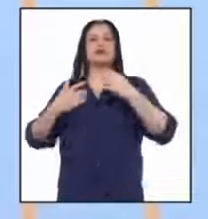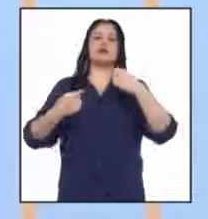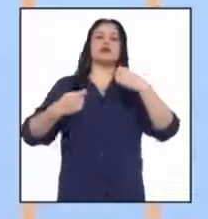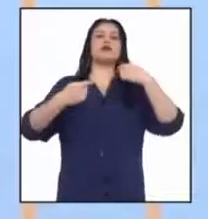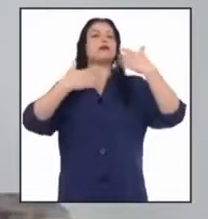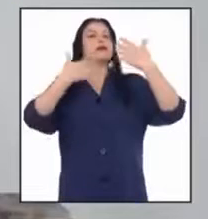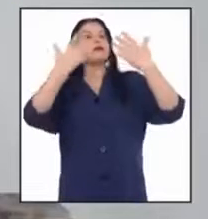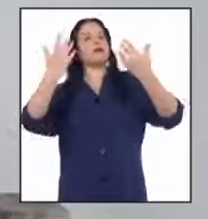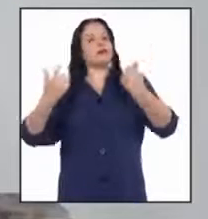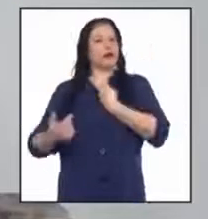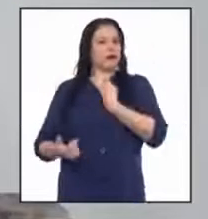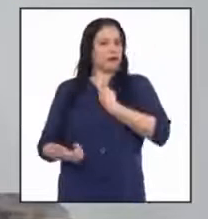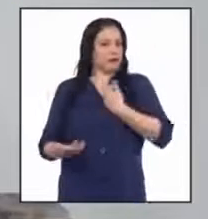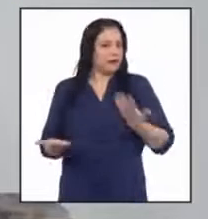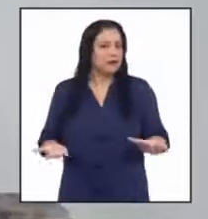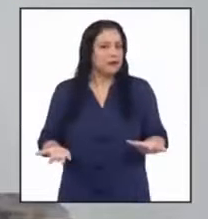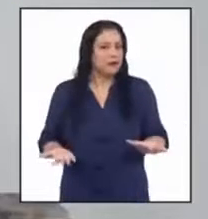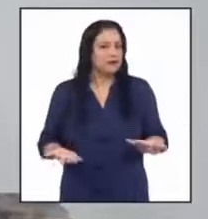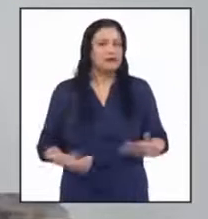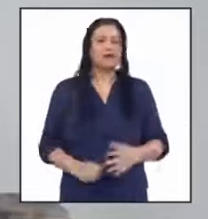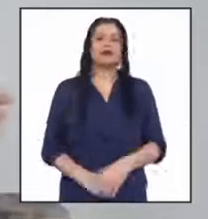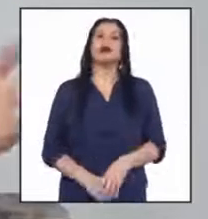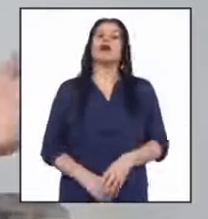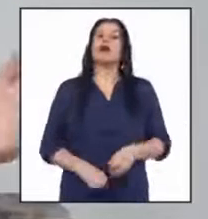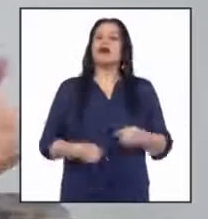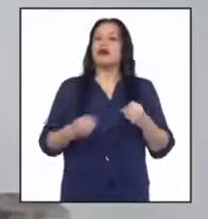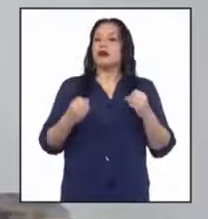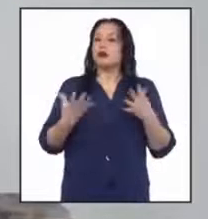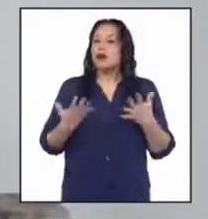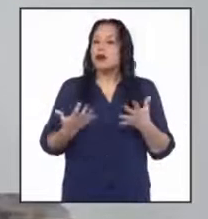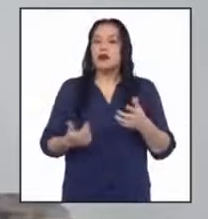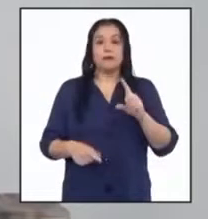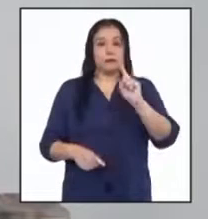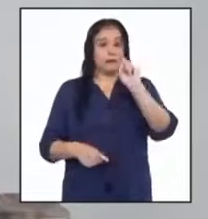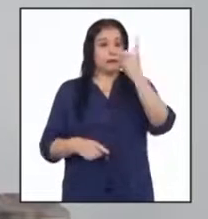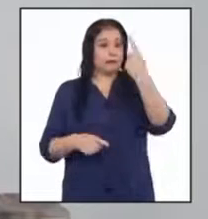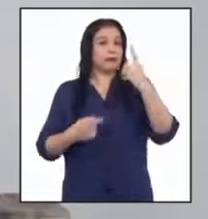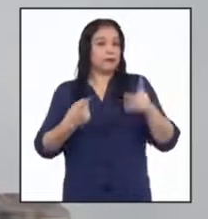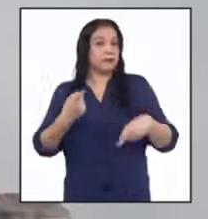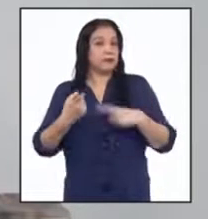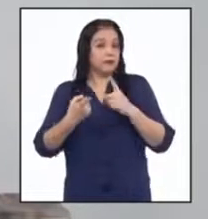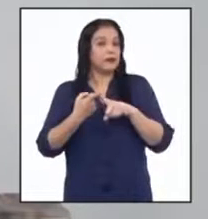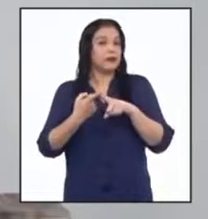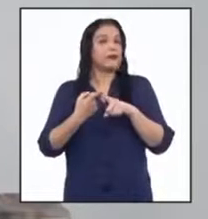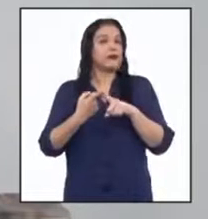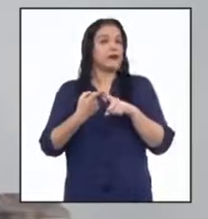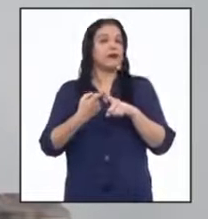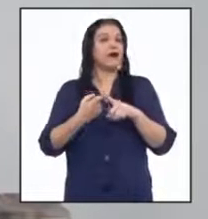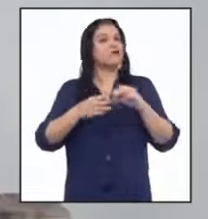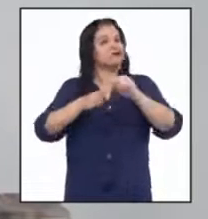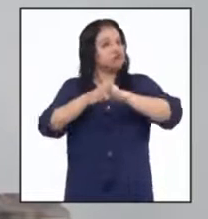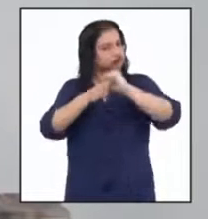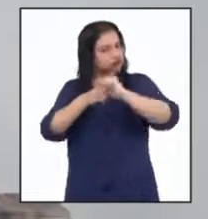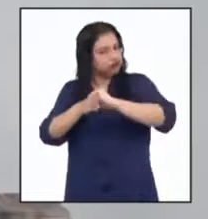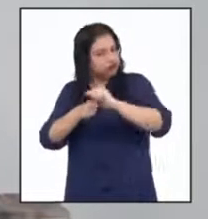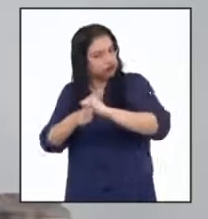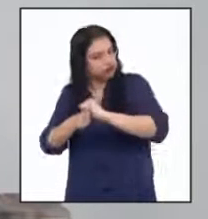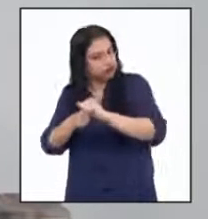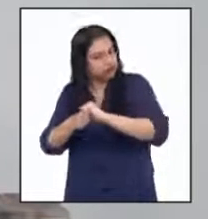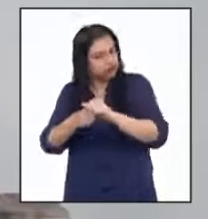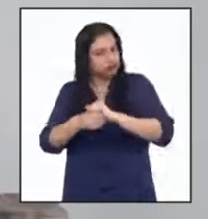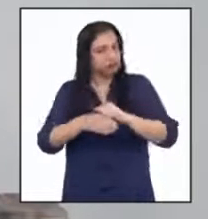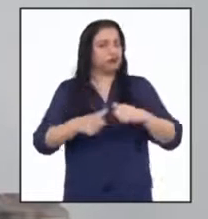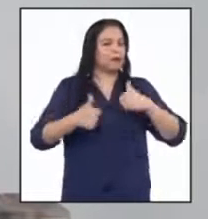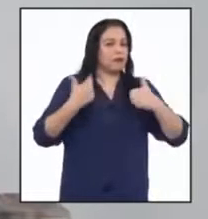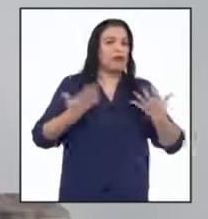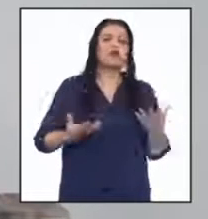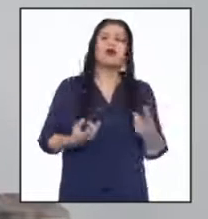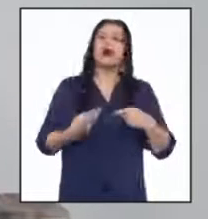monólogo? Bueno, en primer lugar que ensayemos, que tengamos una idea